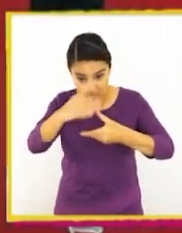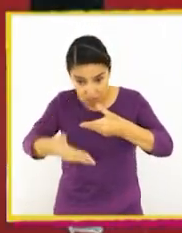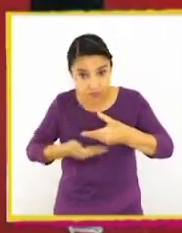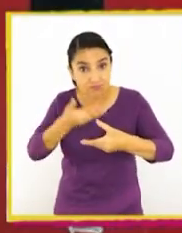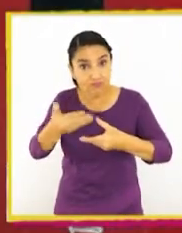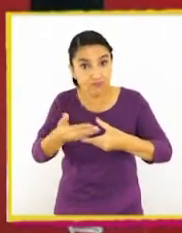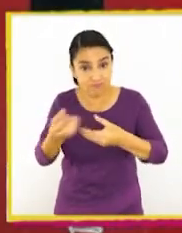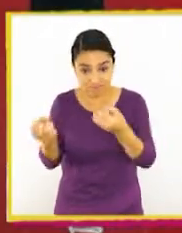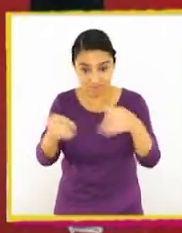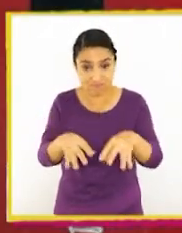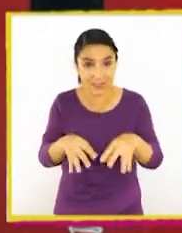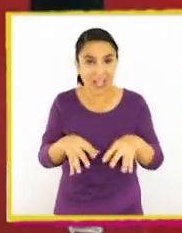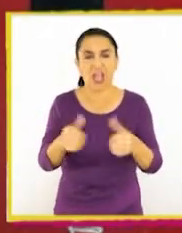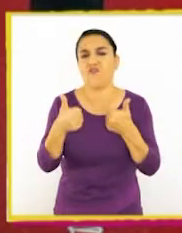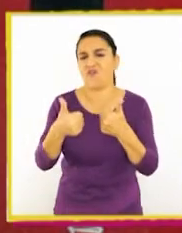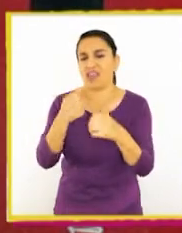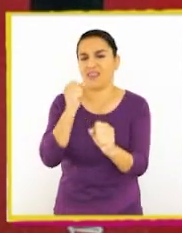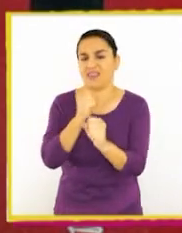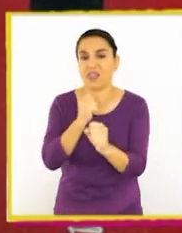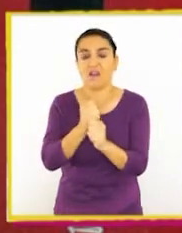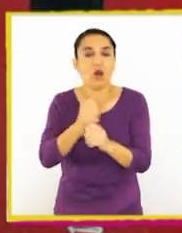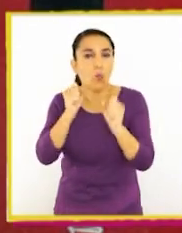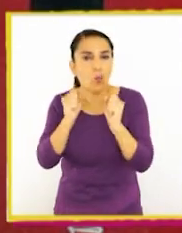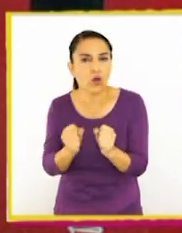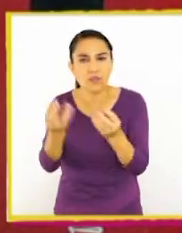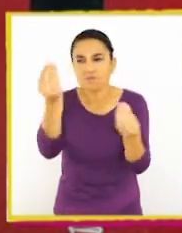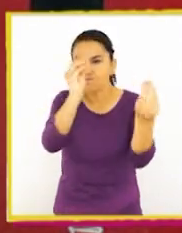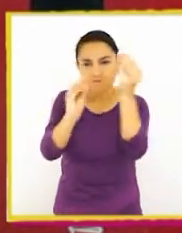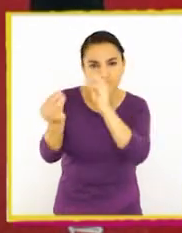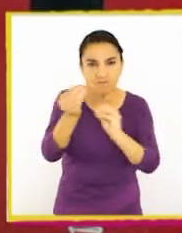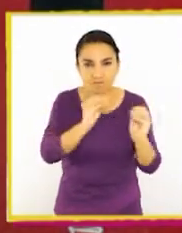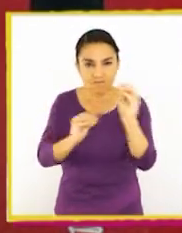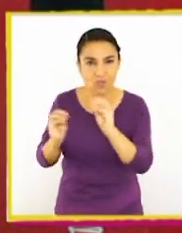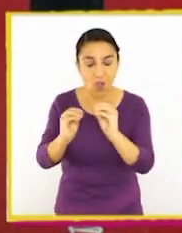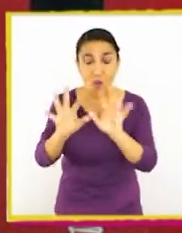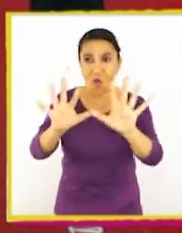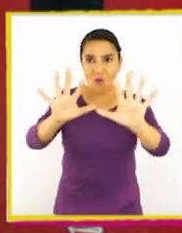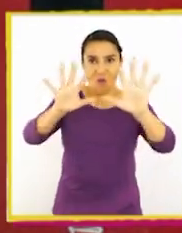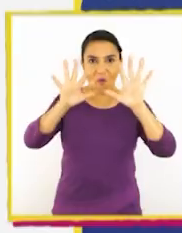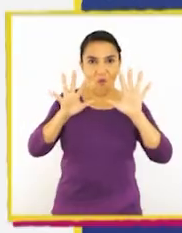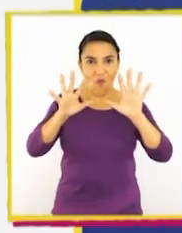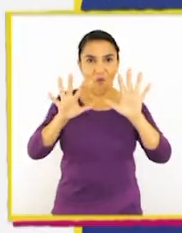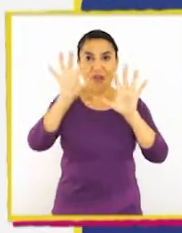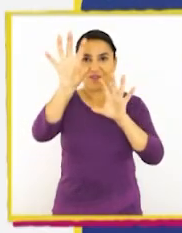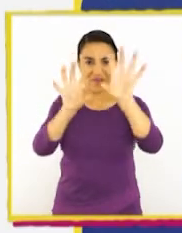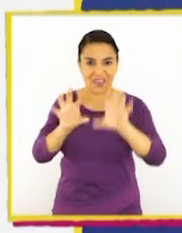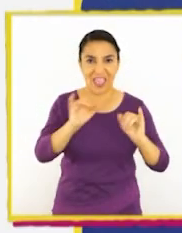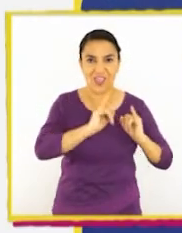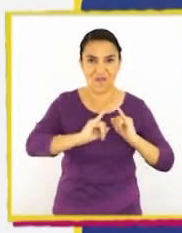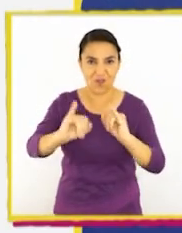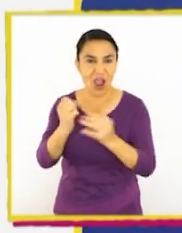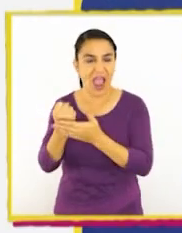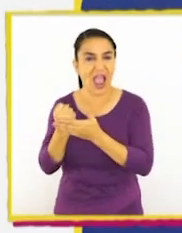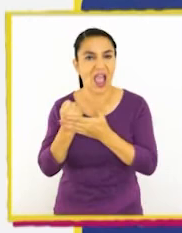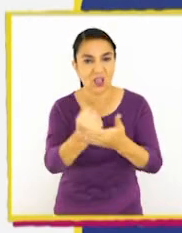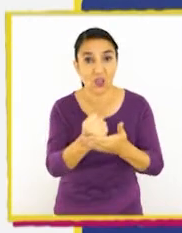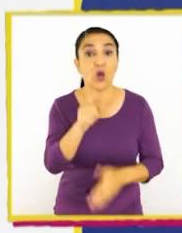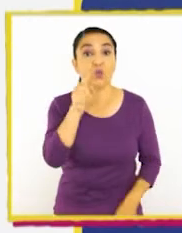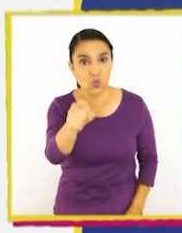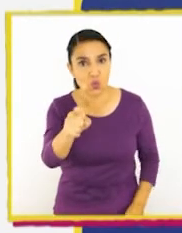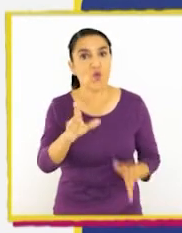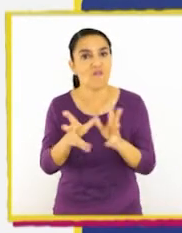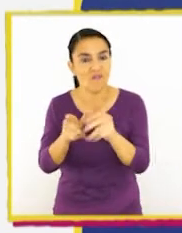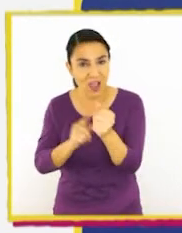delivery. ¡Excelente trabajo! Pudimos construir una llamativa infografía que de seguro ayudará a